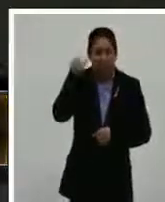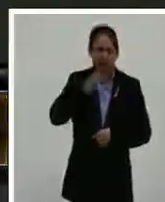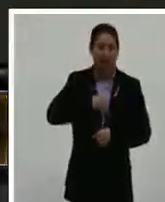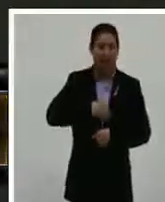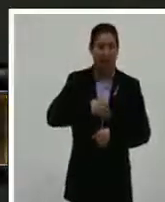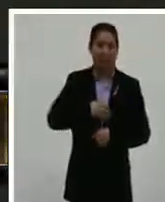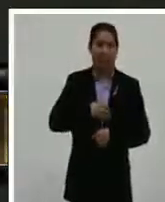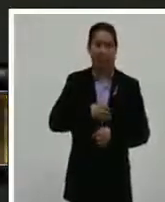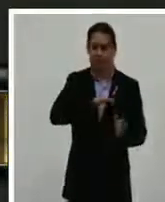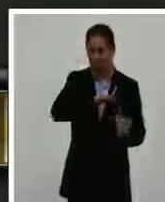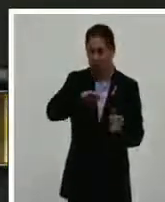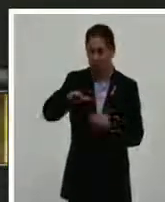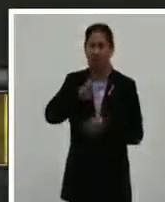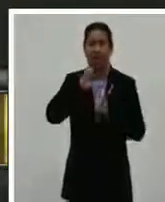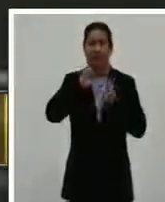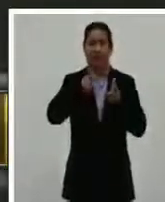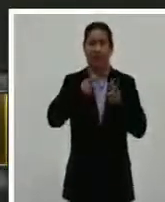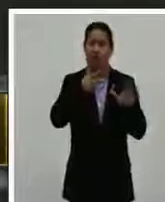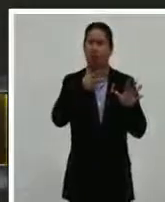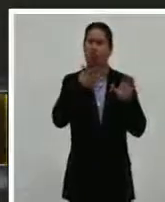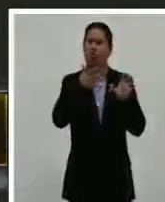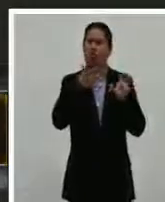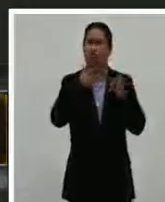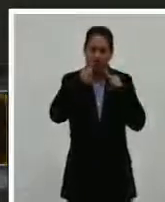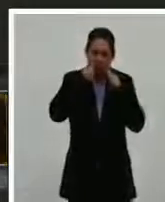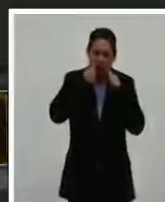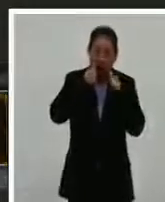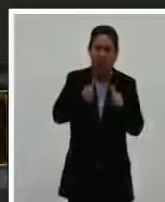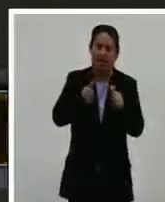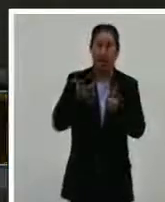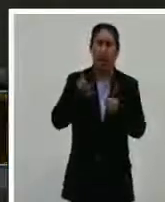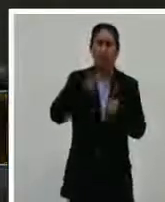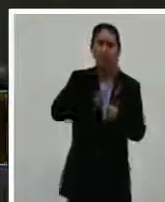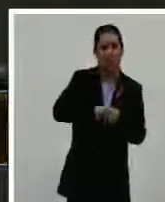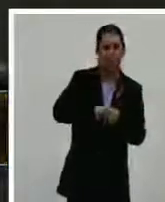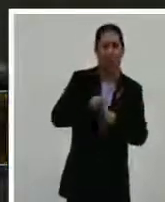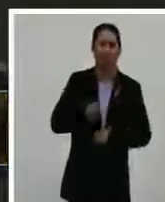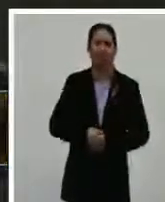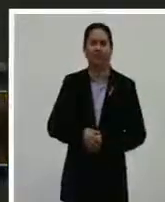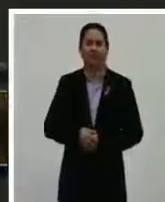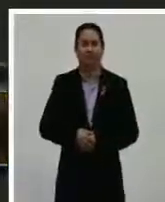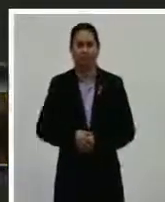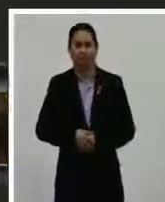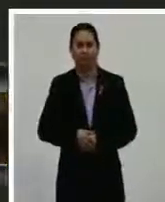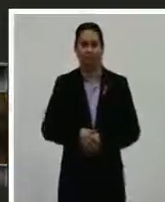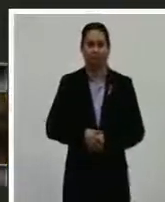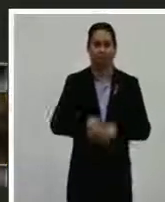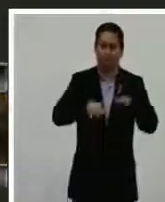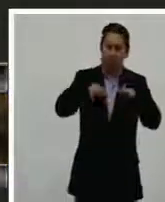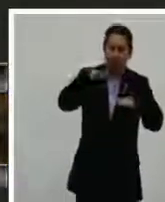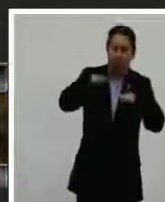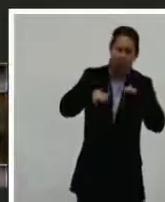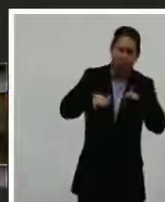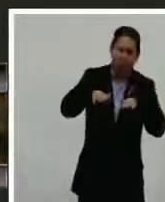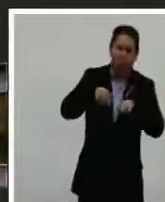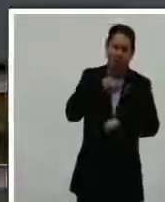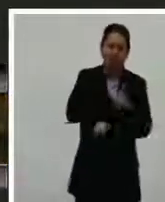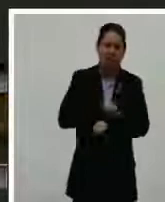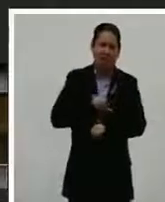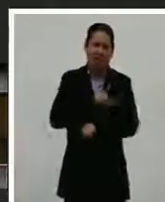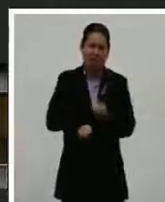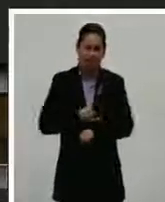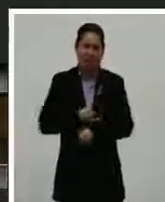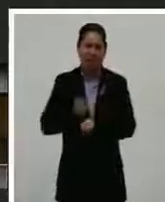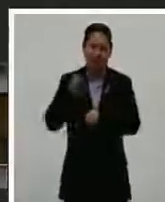se dan un promedio de 800 atenciones hospitalarias el promedio de días que una familia tiene que